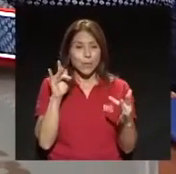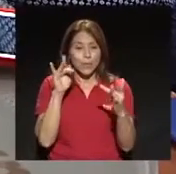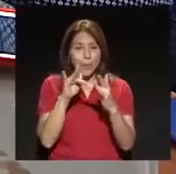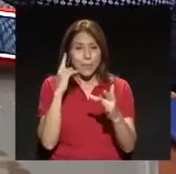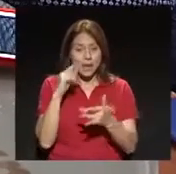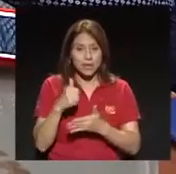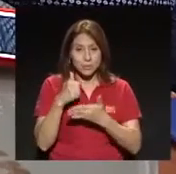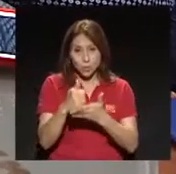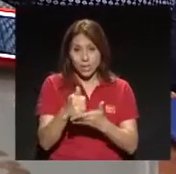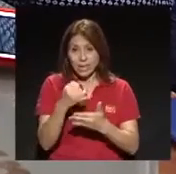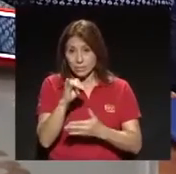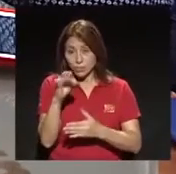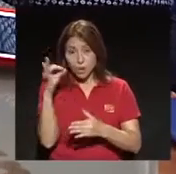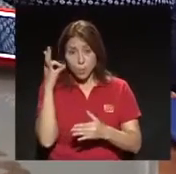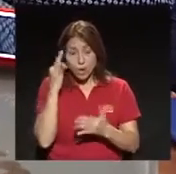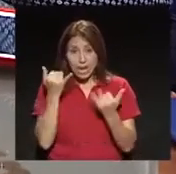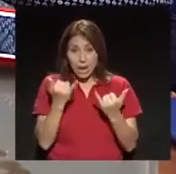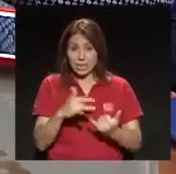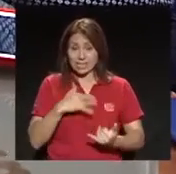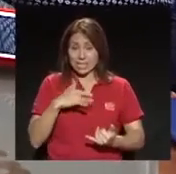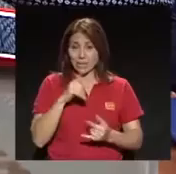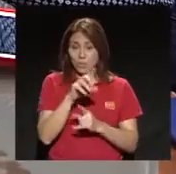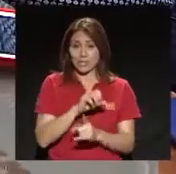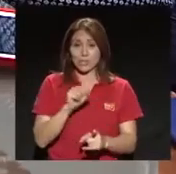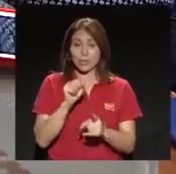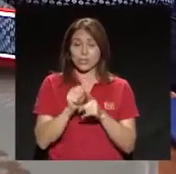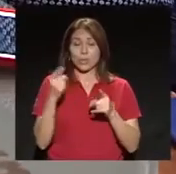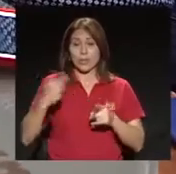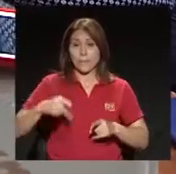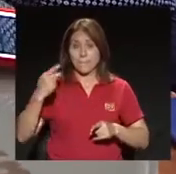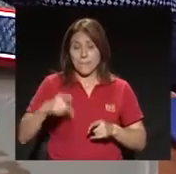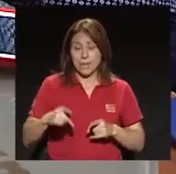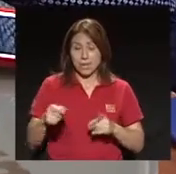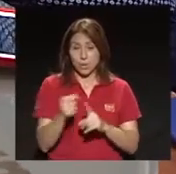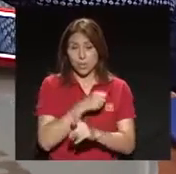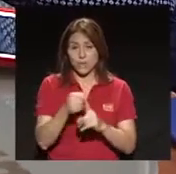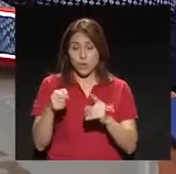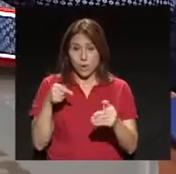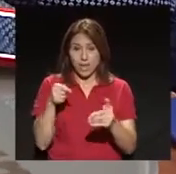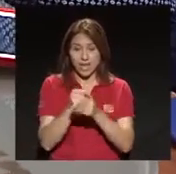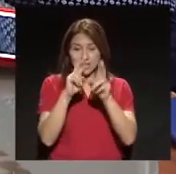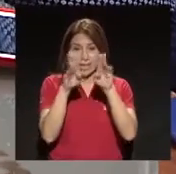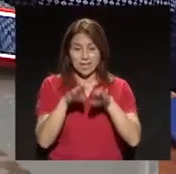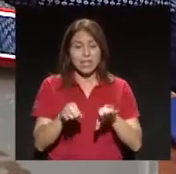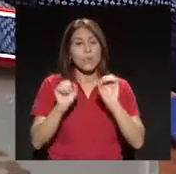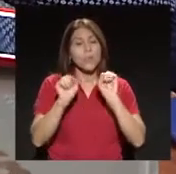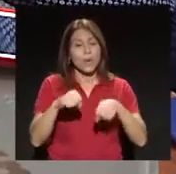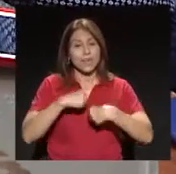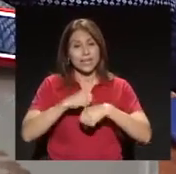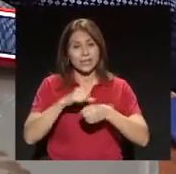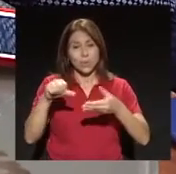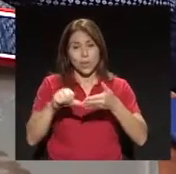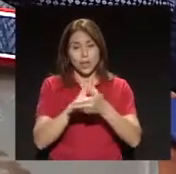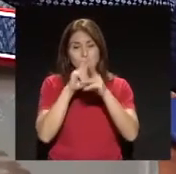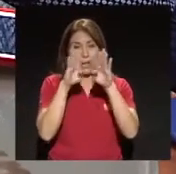situación de peligro y de violencia en la red. Pueden acceder a la página web que